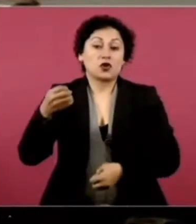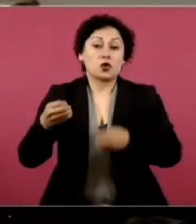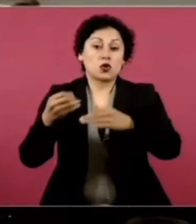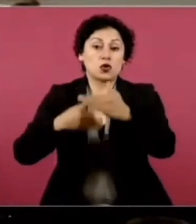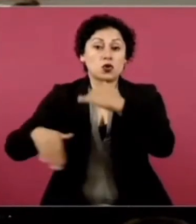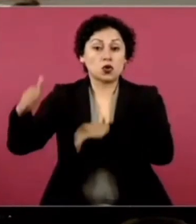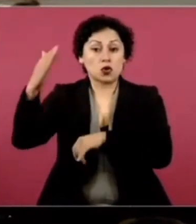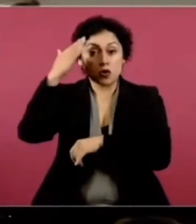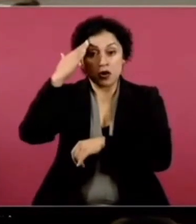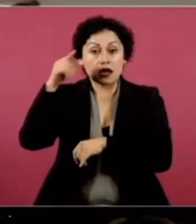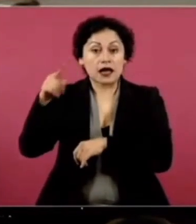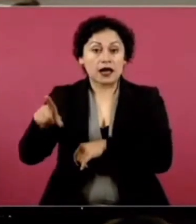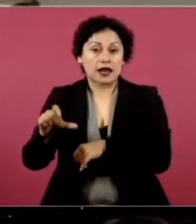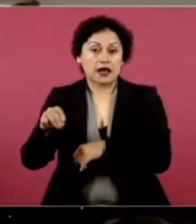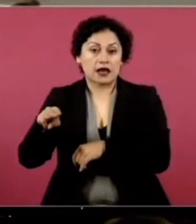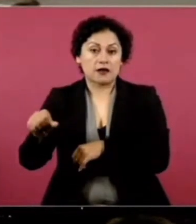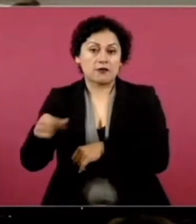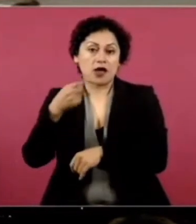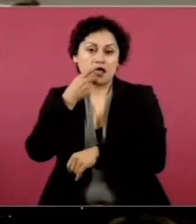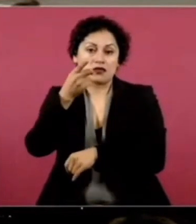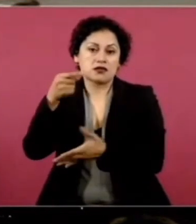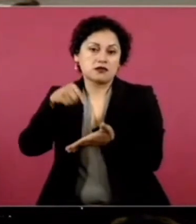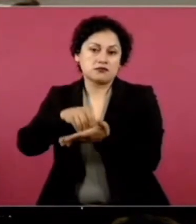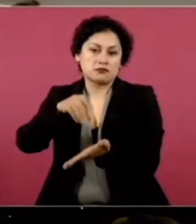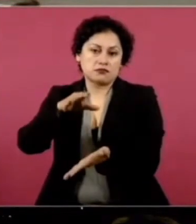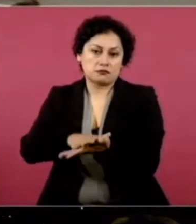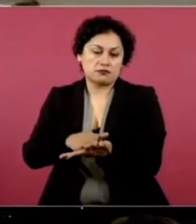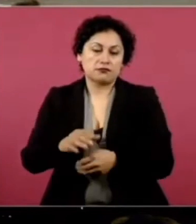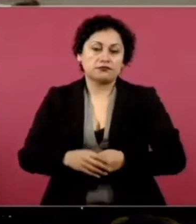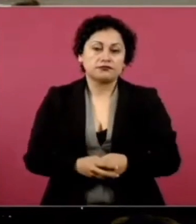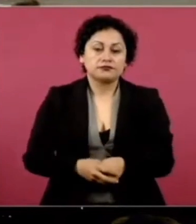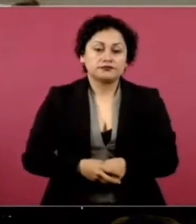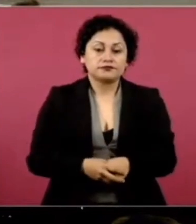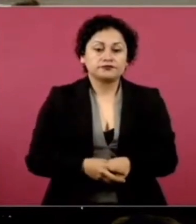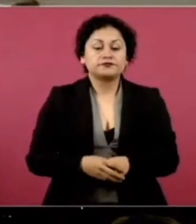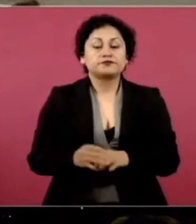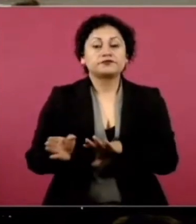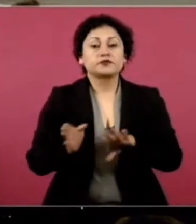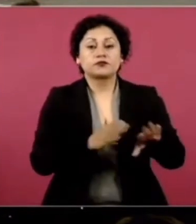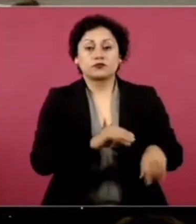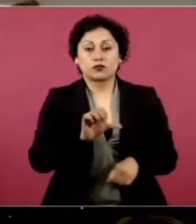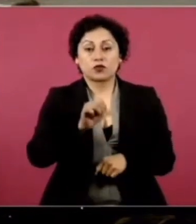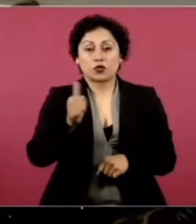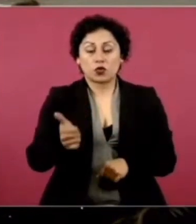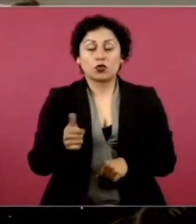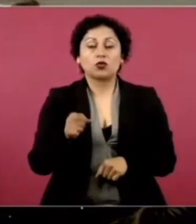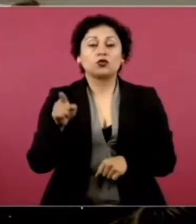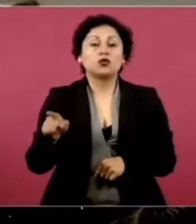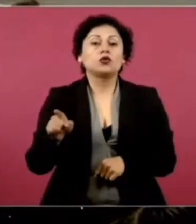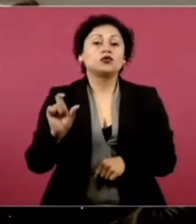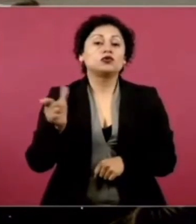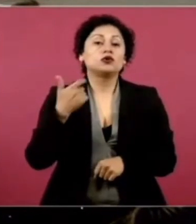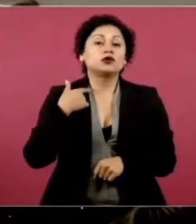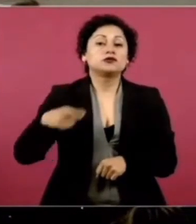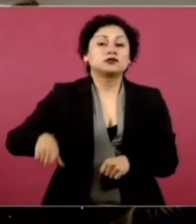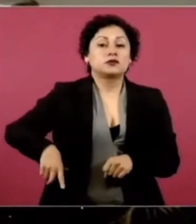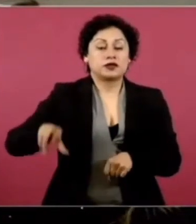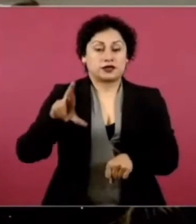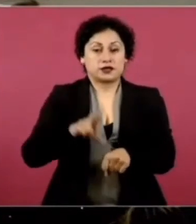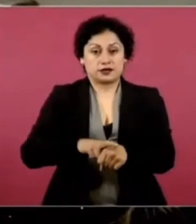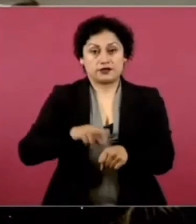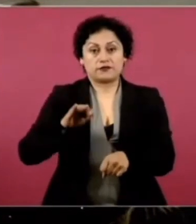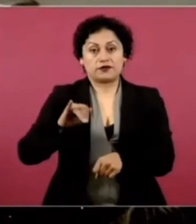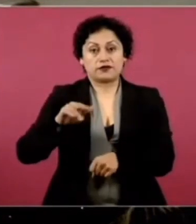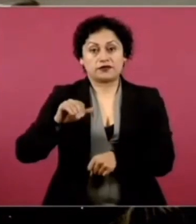magistrado Lima Carvajal. Adelante. Siguiente caso es el caso del exgobernador de Tamaulipas, Francisco